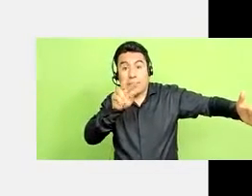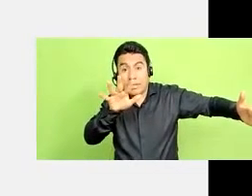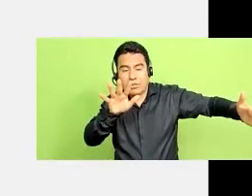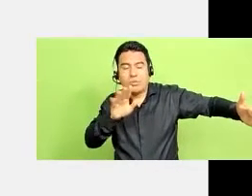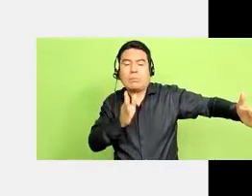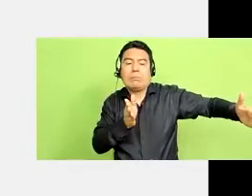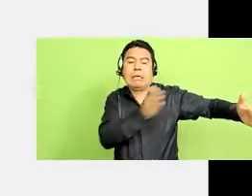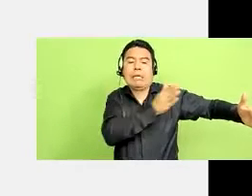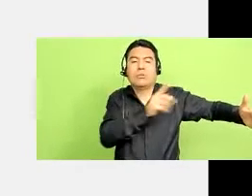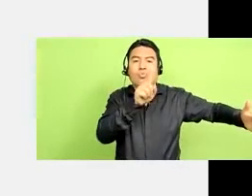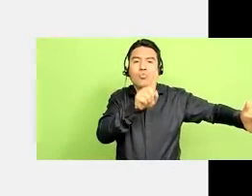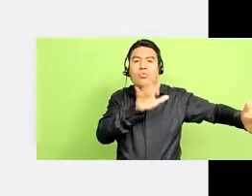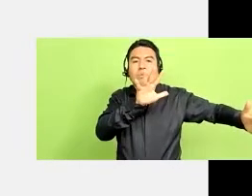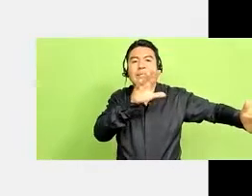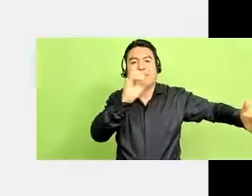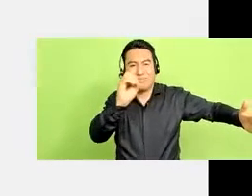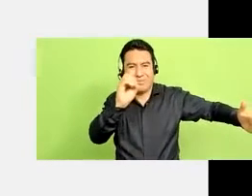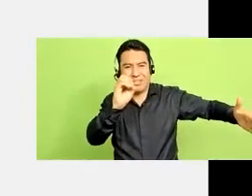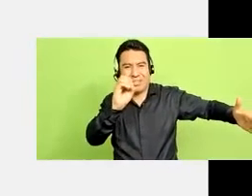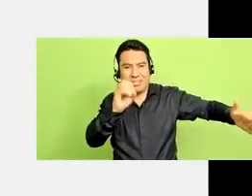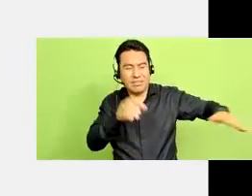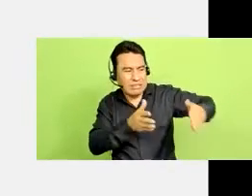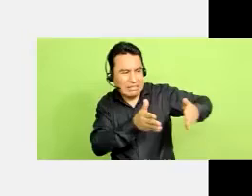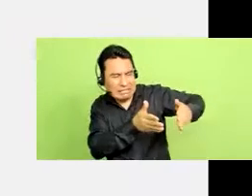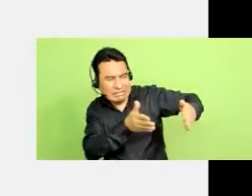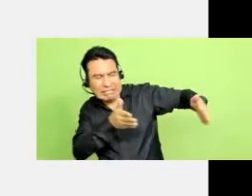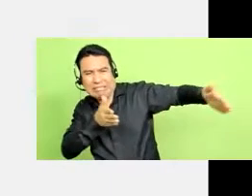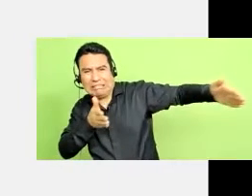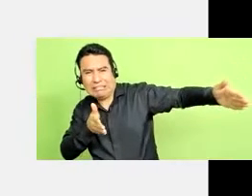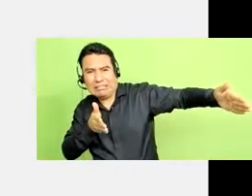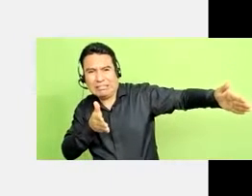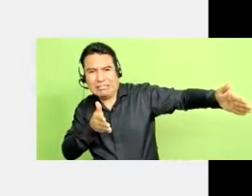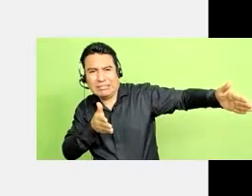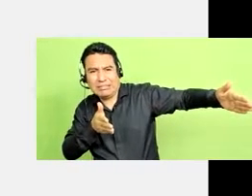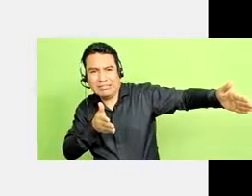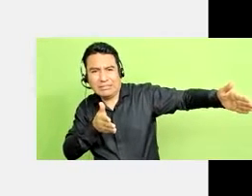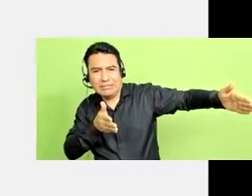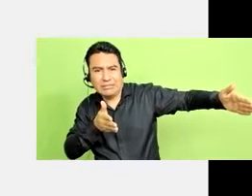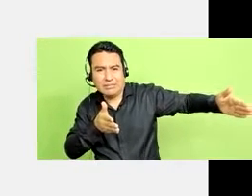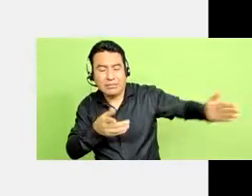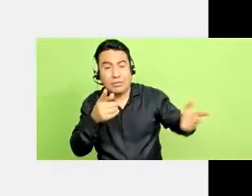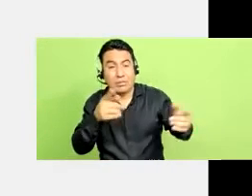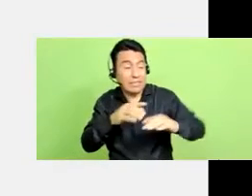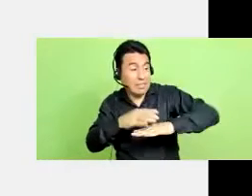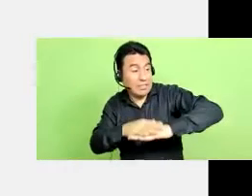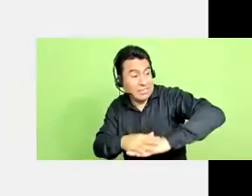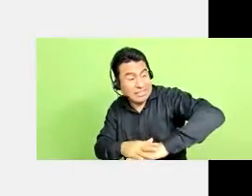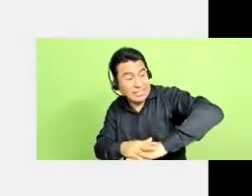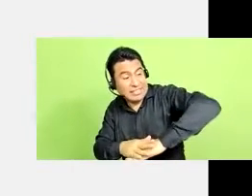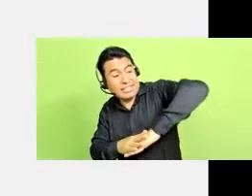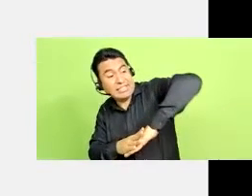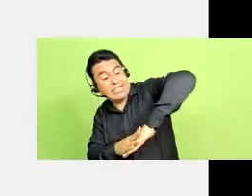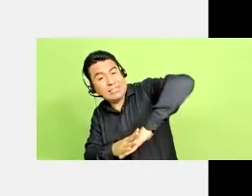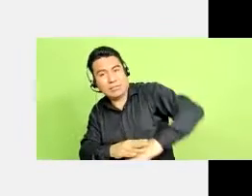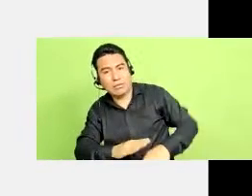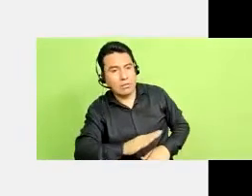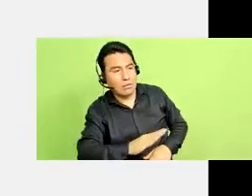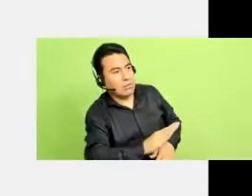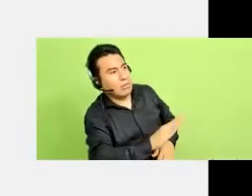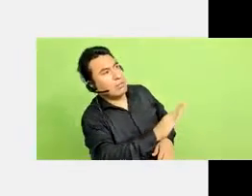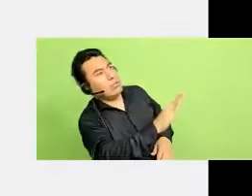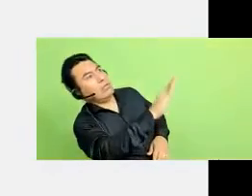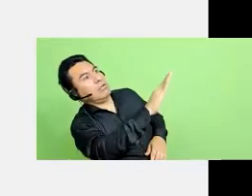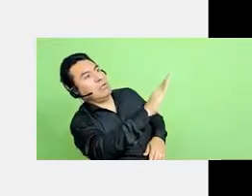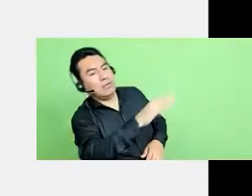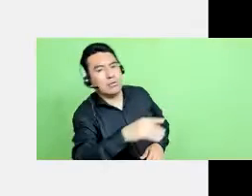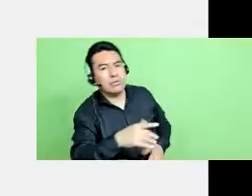entonces esta disfunción d la pendiente máxima retransmitir distintos usuarios se